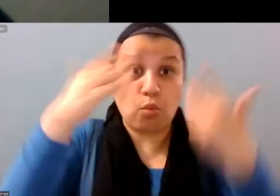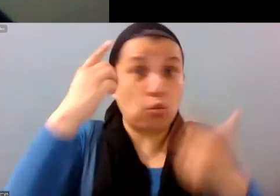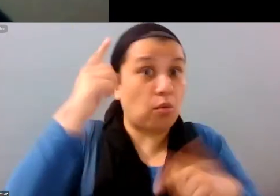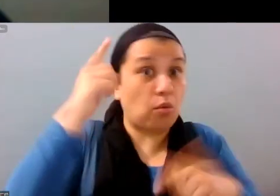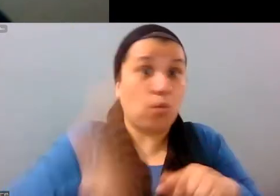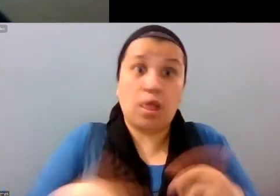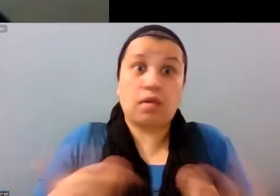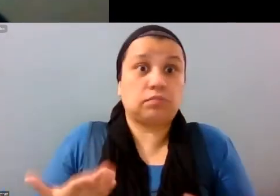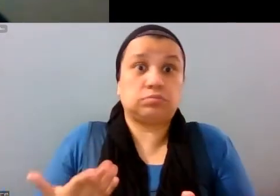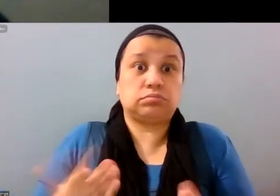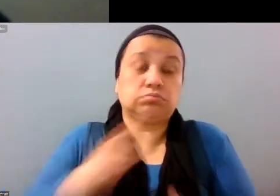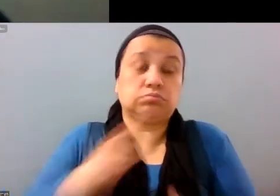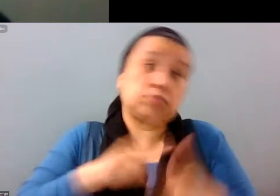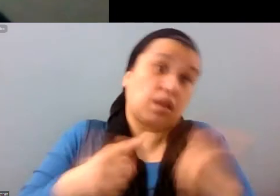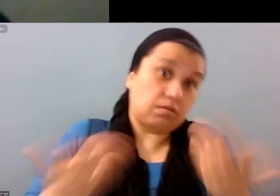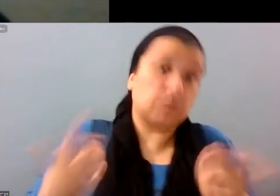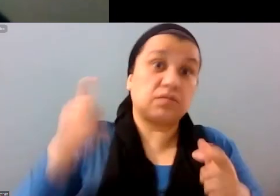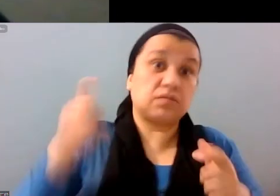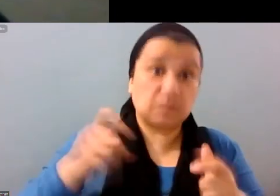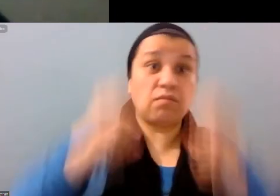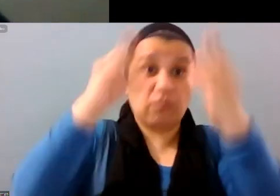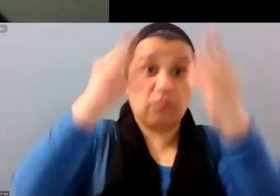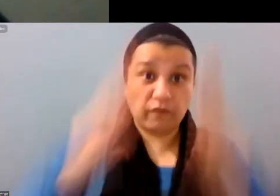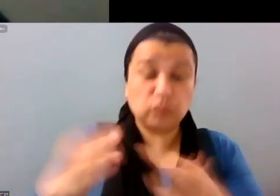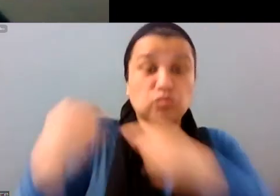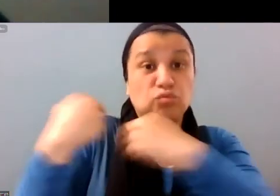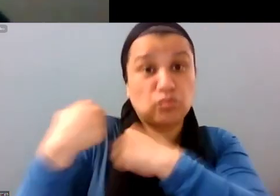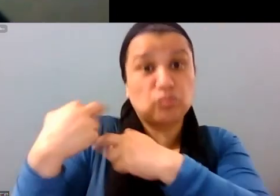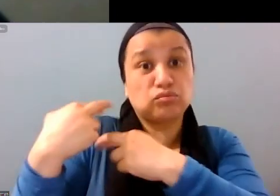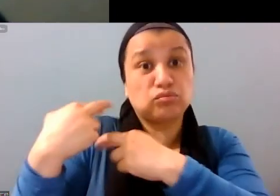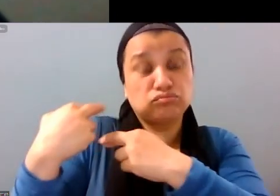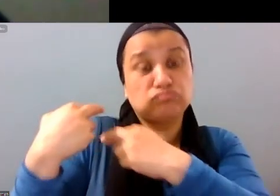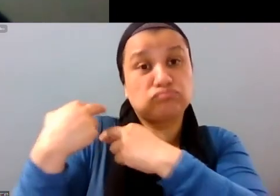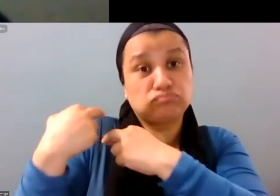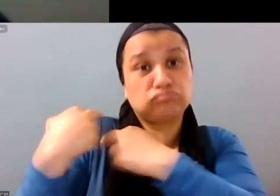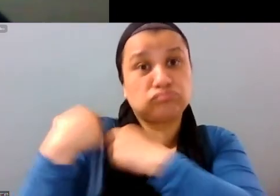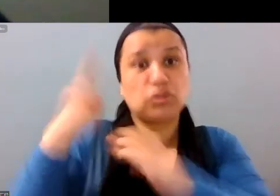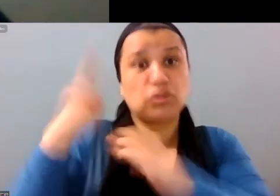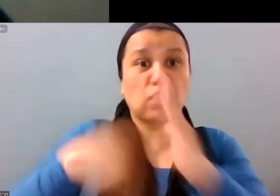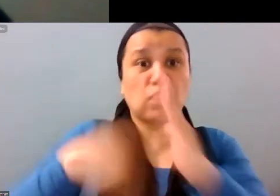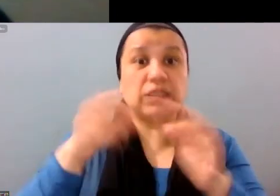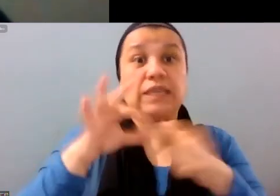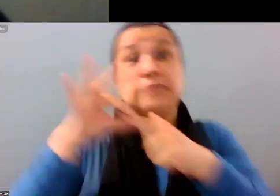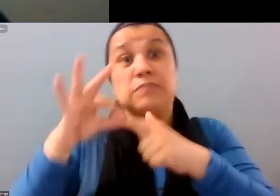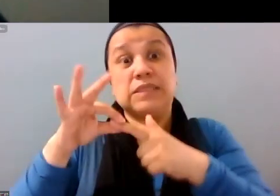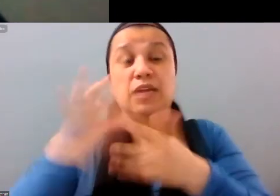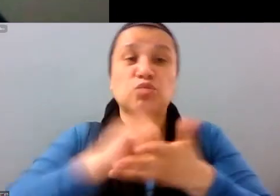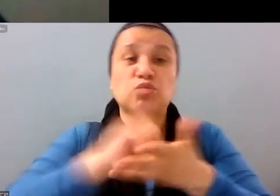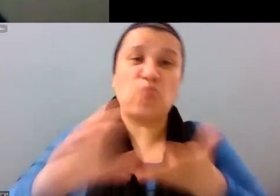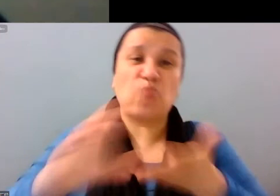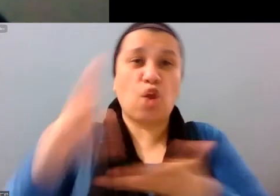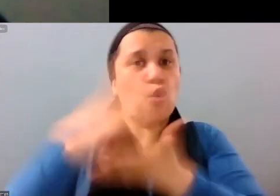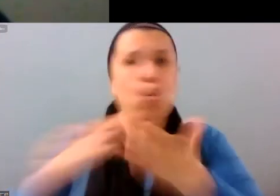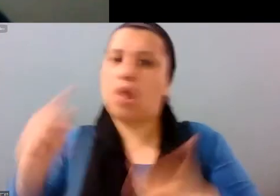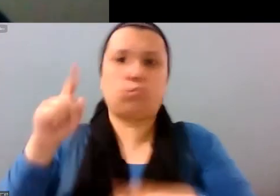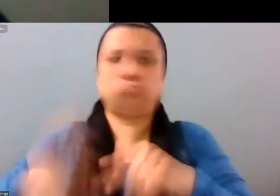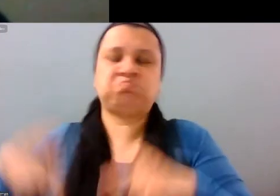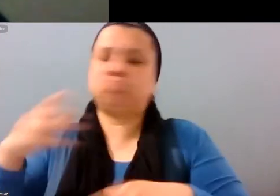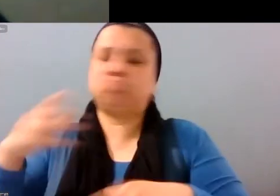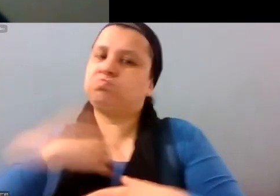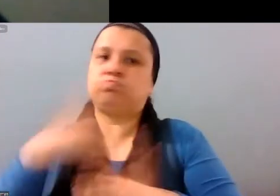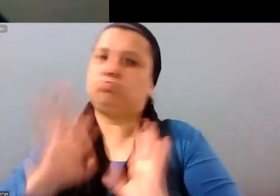tal vez un poquito más acercamiento del docente para los de primaria con el del colegio pues no tengo ese problema pero en